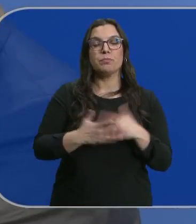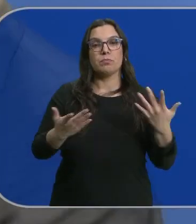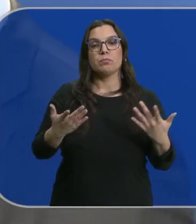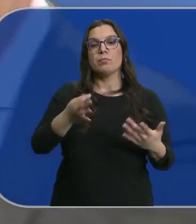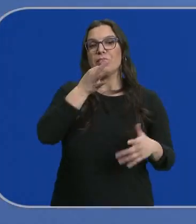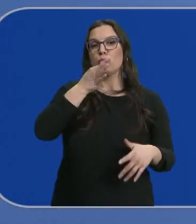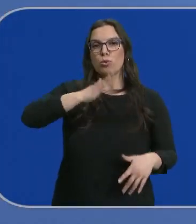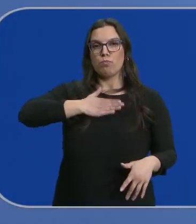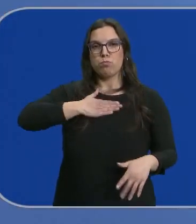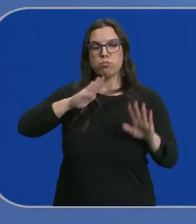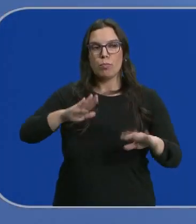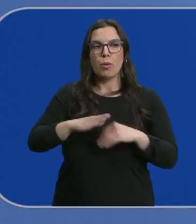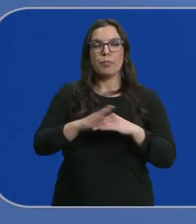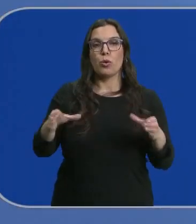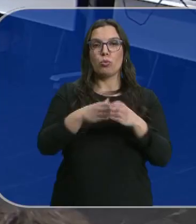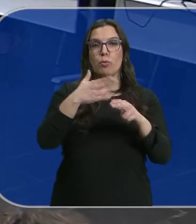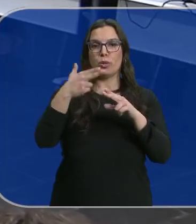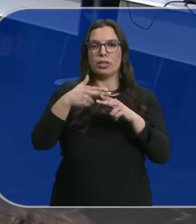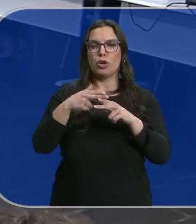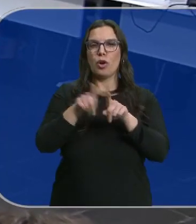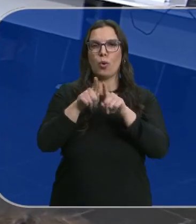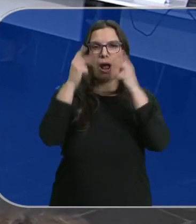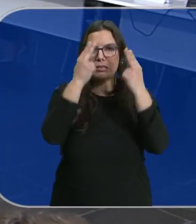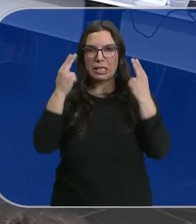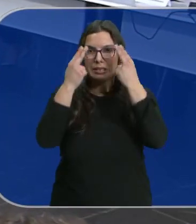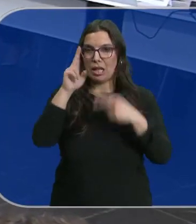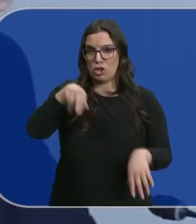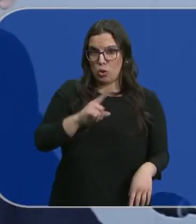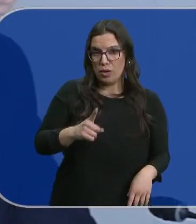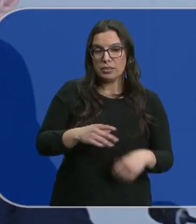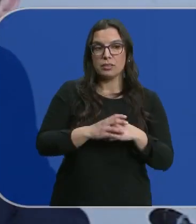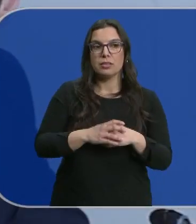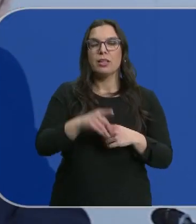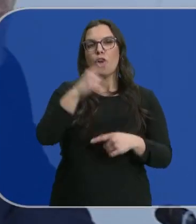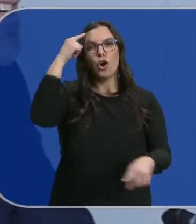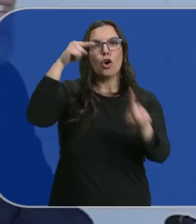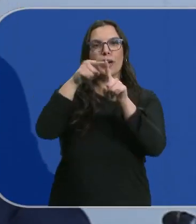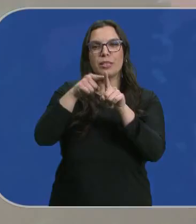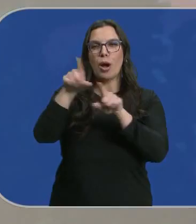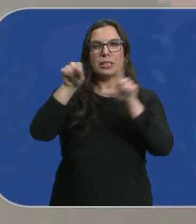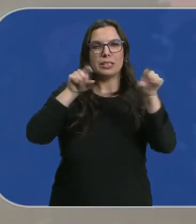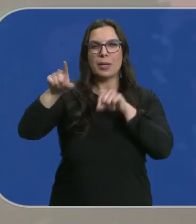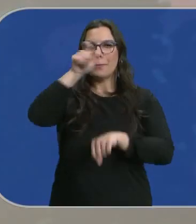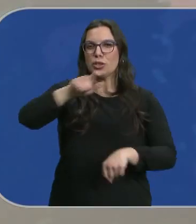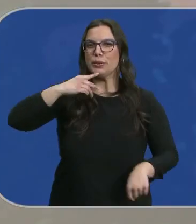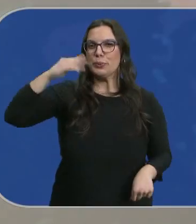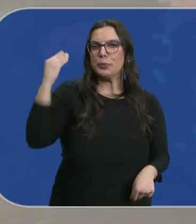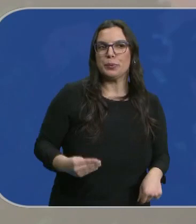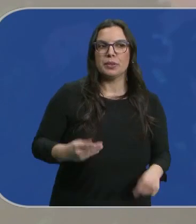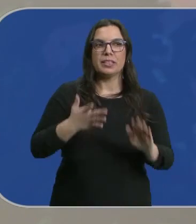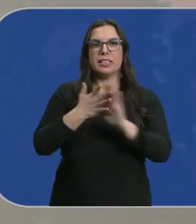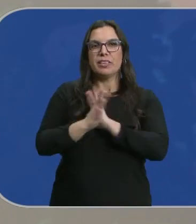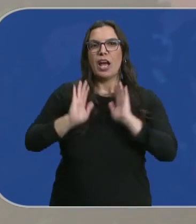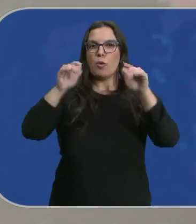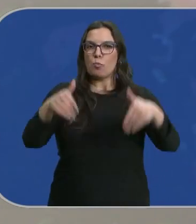el discurso propio. El partido político no es una secta. Que hay quienes en el partido solo sitúan en la recuperación de talento. No es el regreso